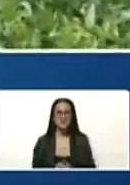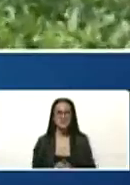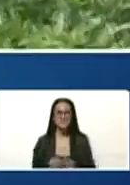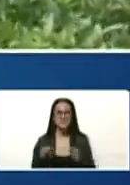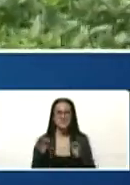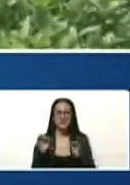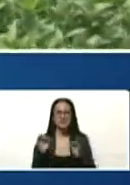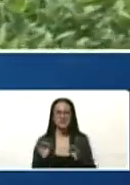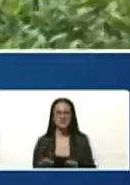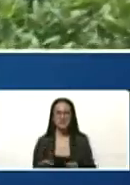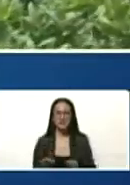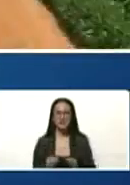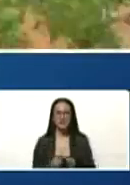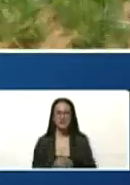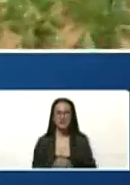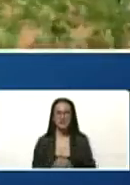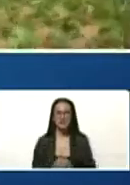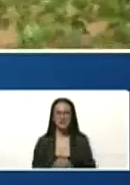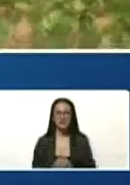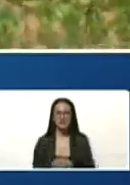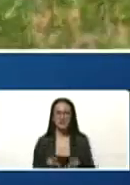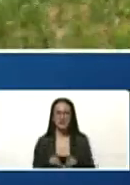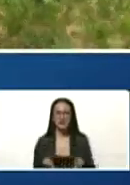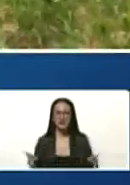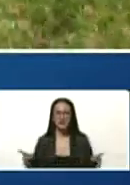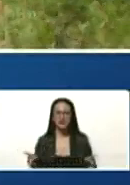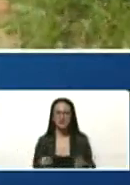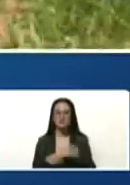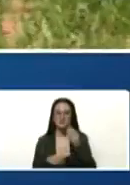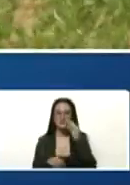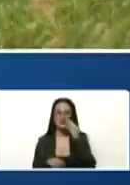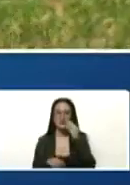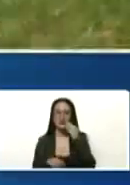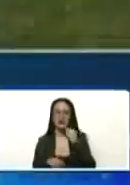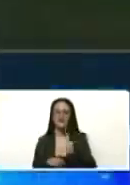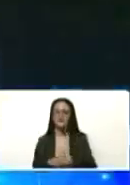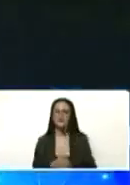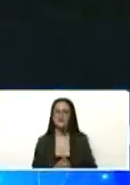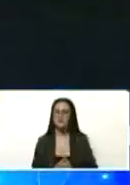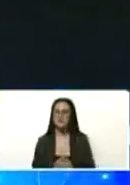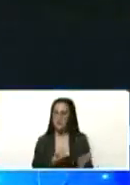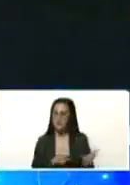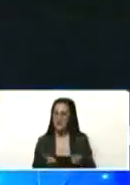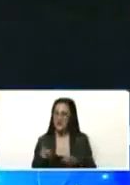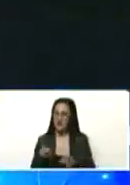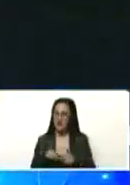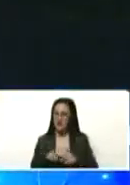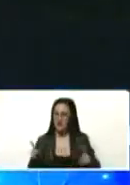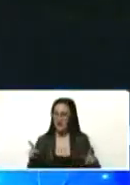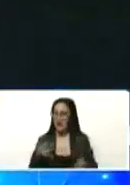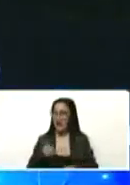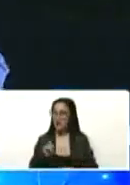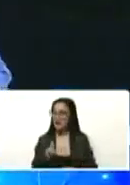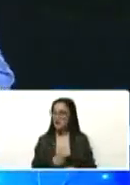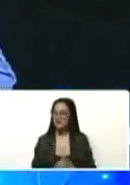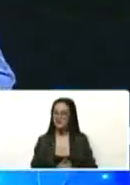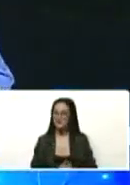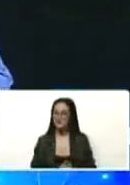va a ofrecer. Así que ya hay un productor que va a venir. Bienvenido, aquí la tiene la hectárea.